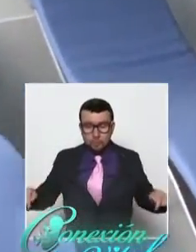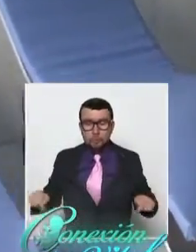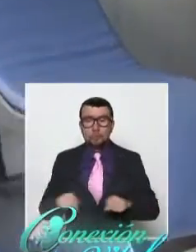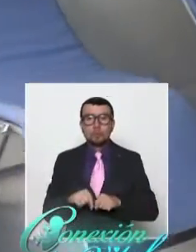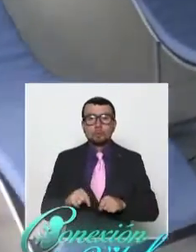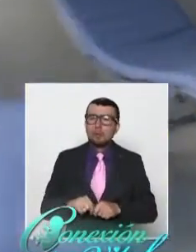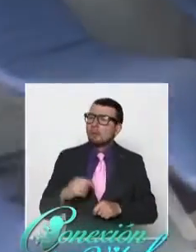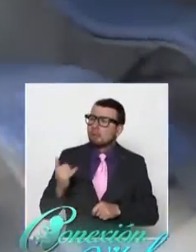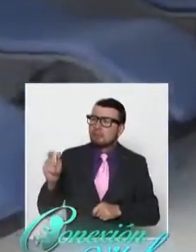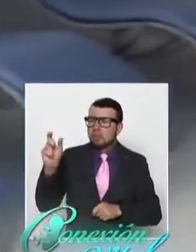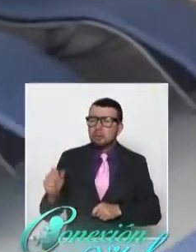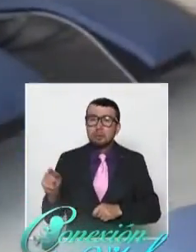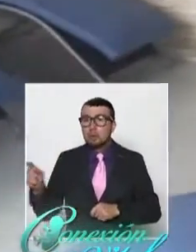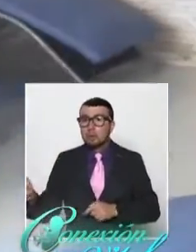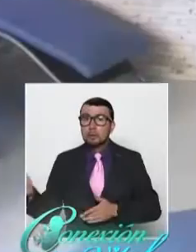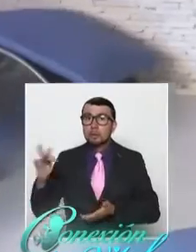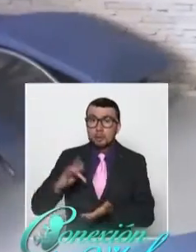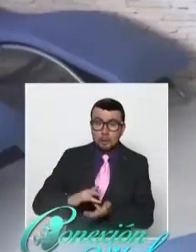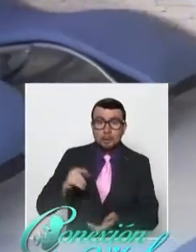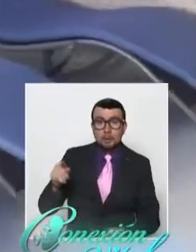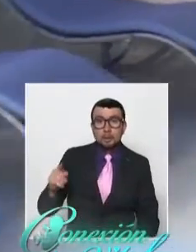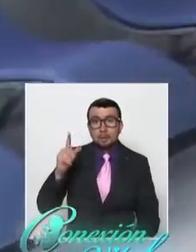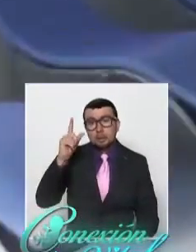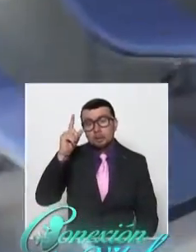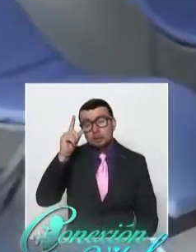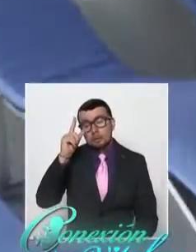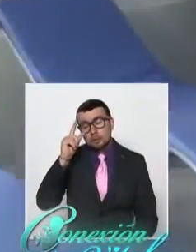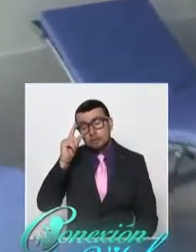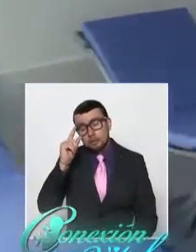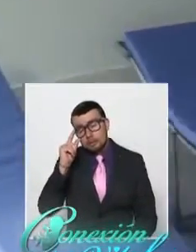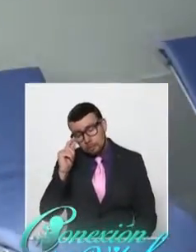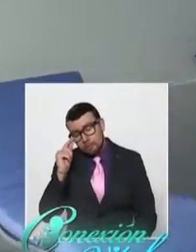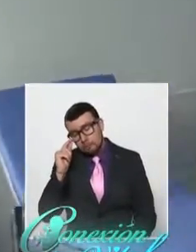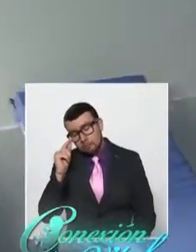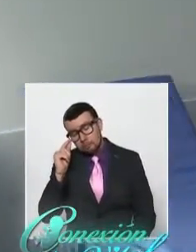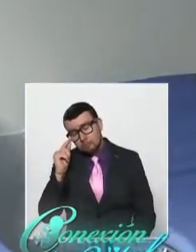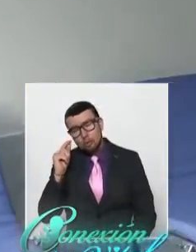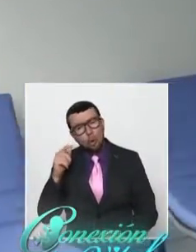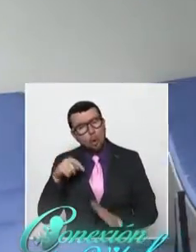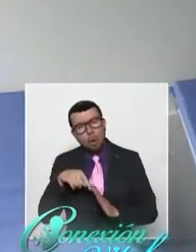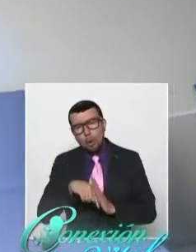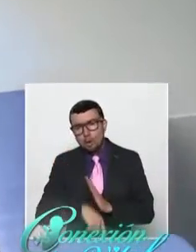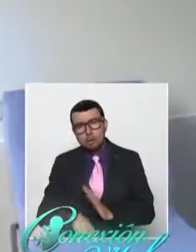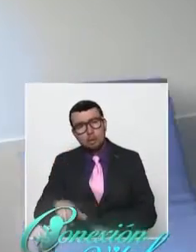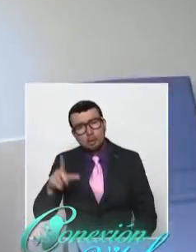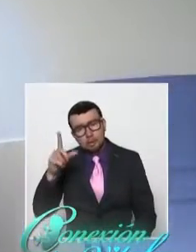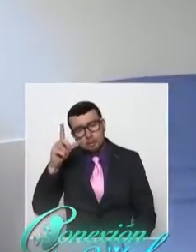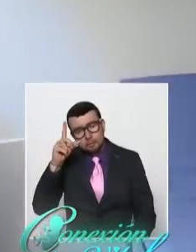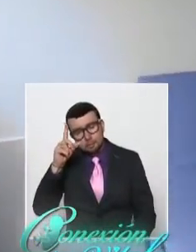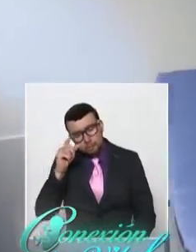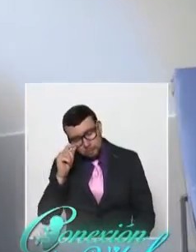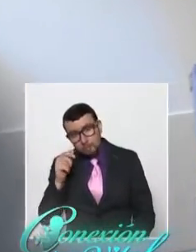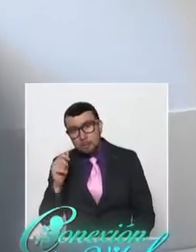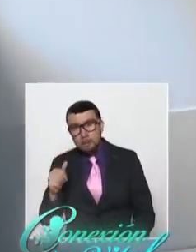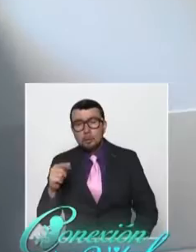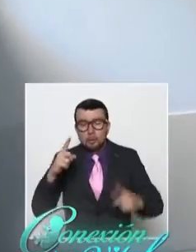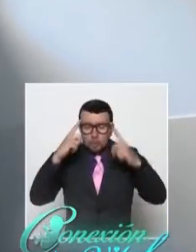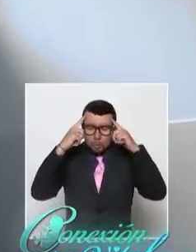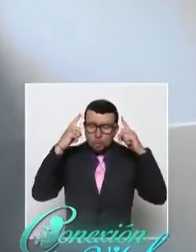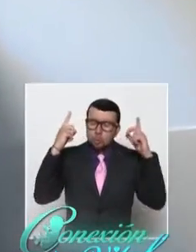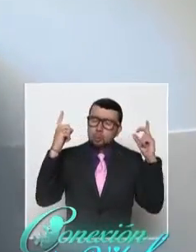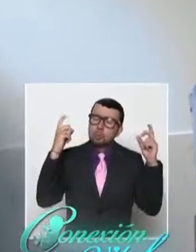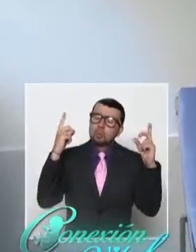la persona entra en sueño profundo donde las personas hacen un proceso de meditación y de